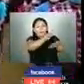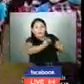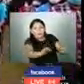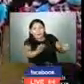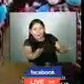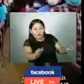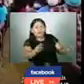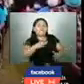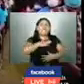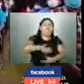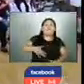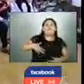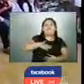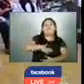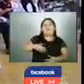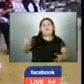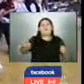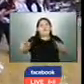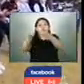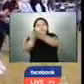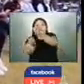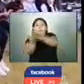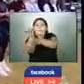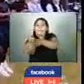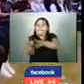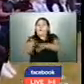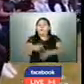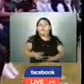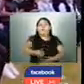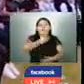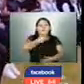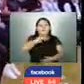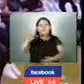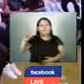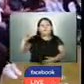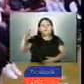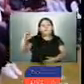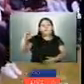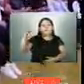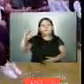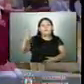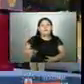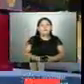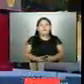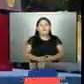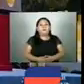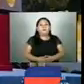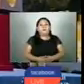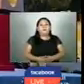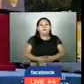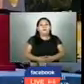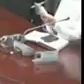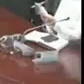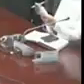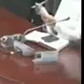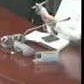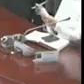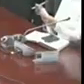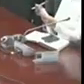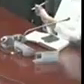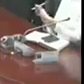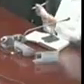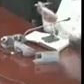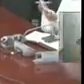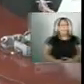impulsar el sano esparcimiento y la economía local. Este es un informe de Rocío Cruz para Noticiero Hechos. Sesionó